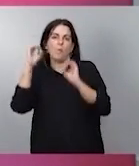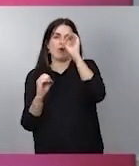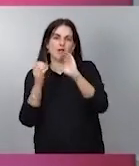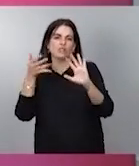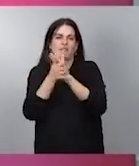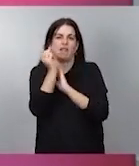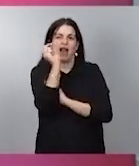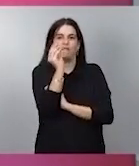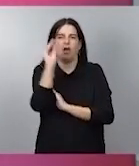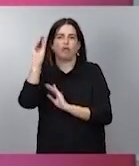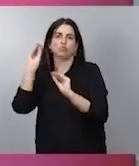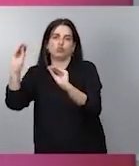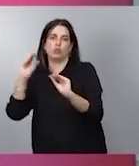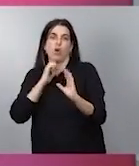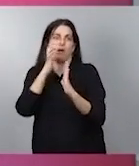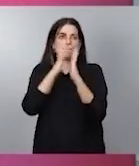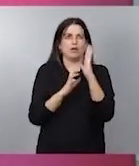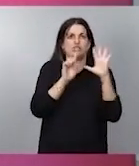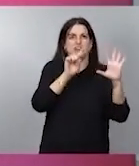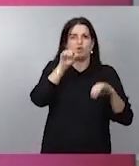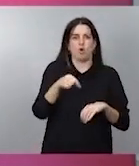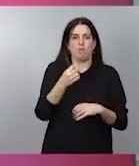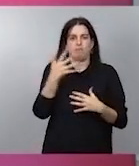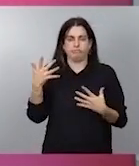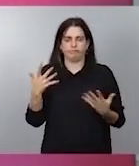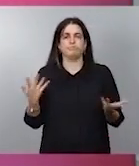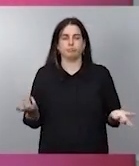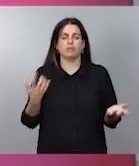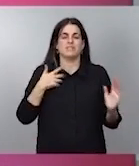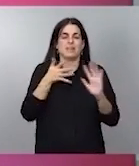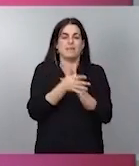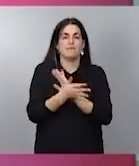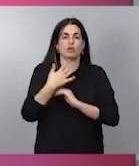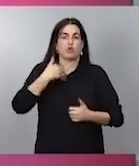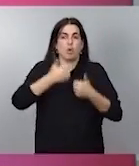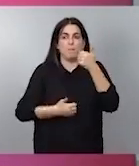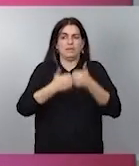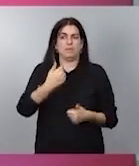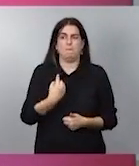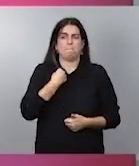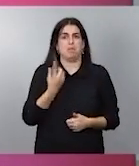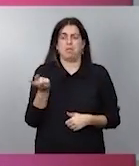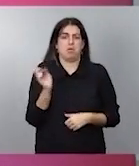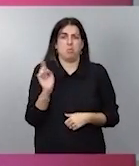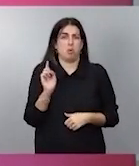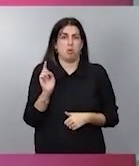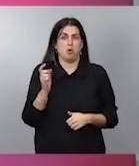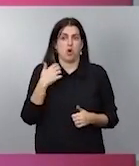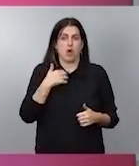ver con la, digamos, no pérdida de competitividad de la economía española respecto